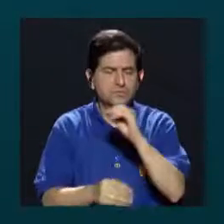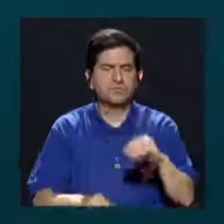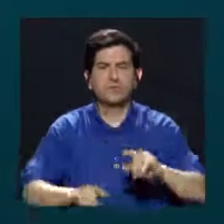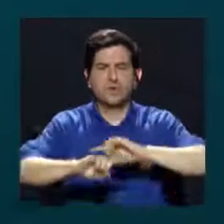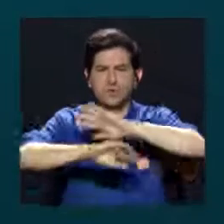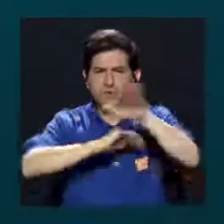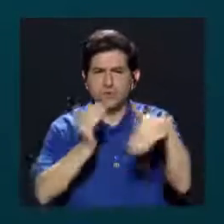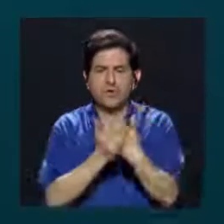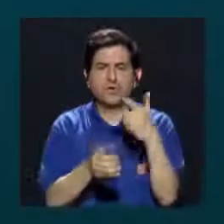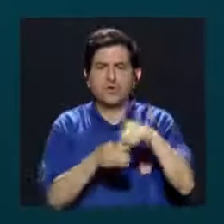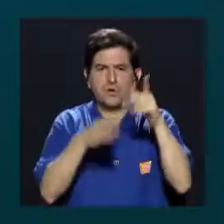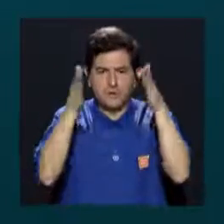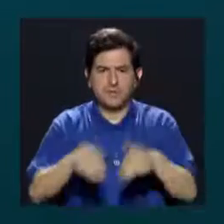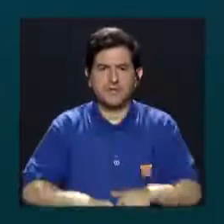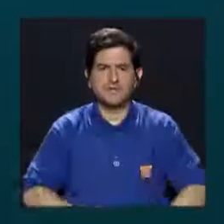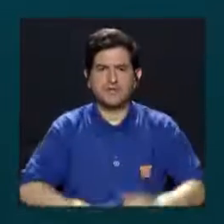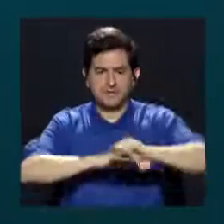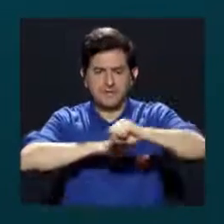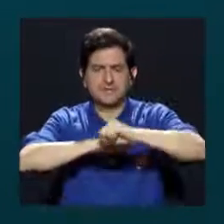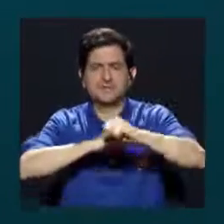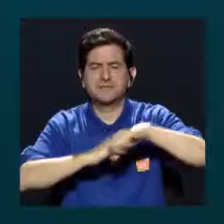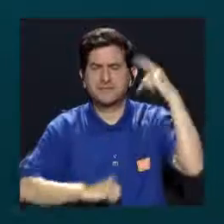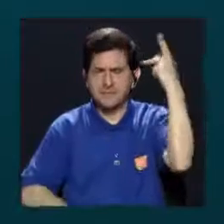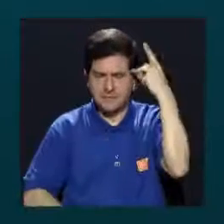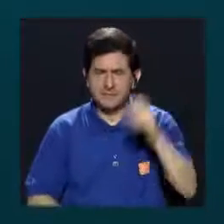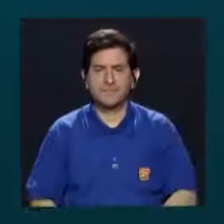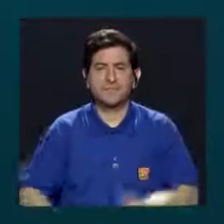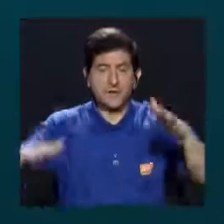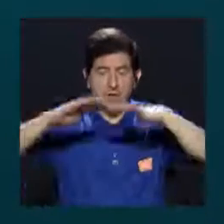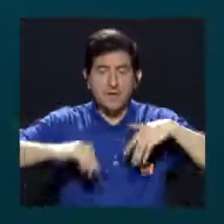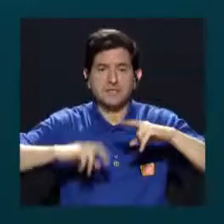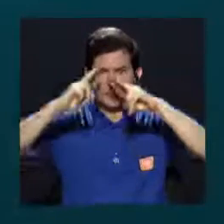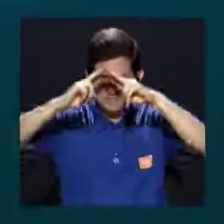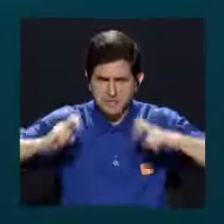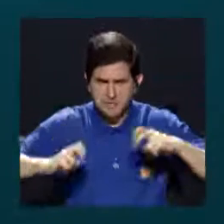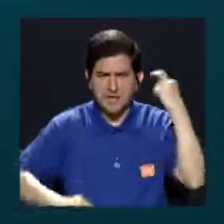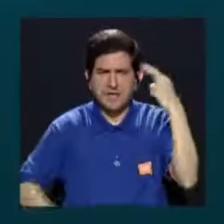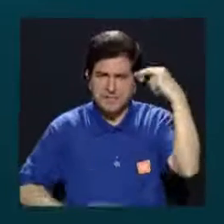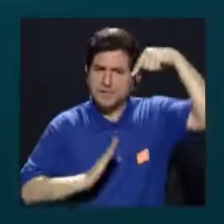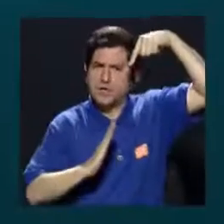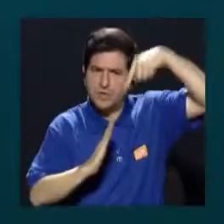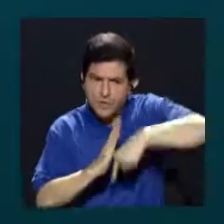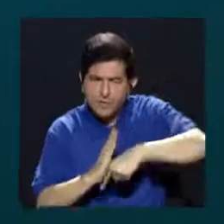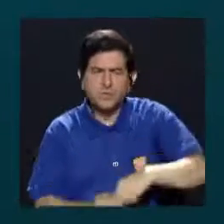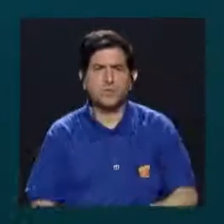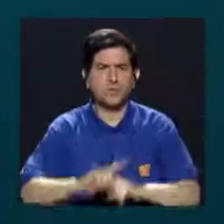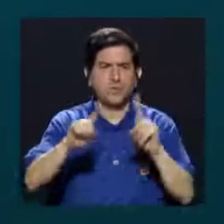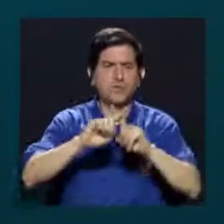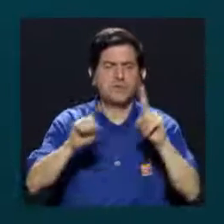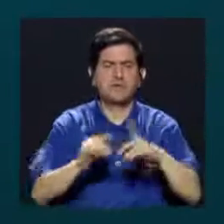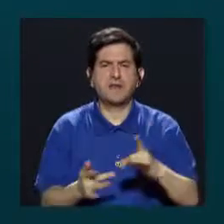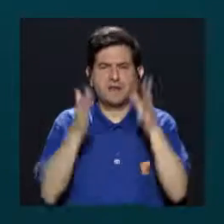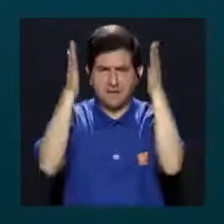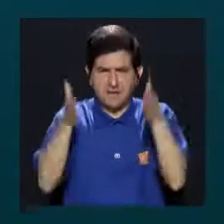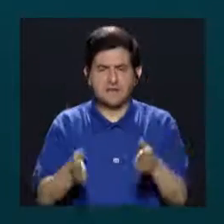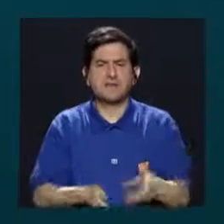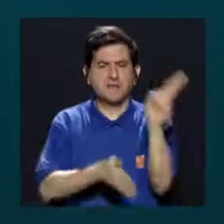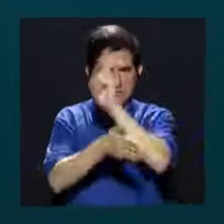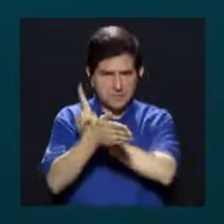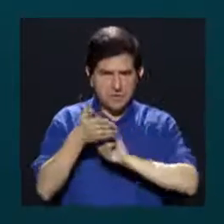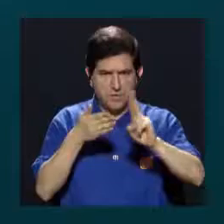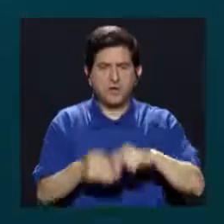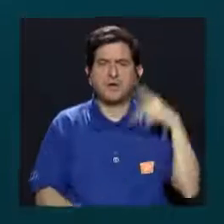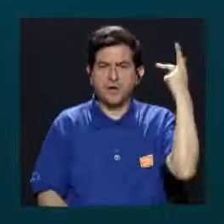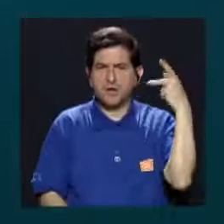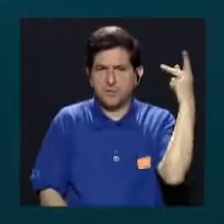actores de la campaña política acompañados de espacios de análisis y reflexión profunda con las voces de expertos de la academia